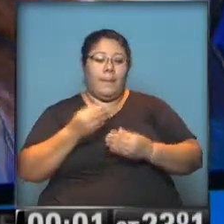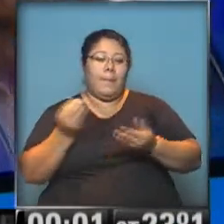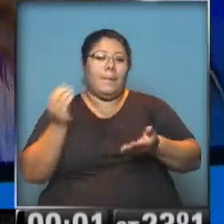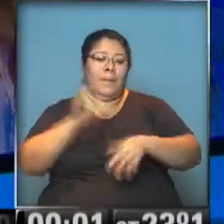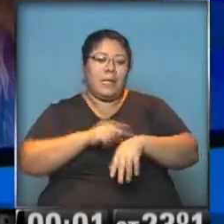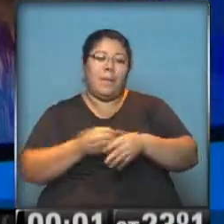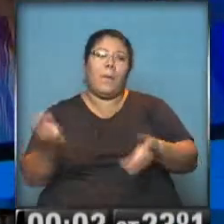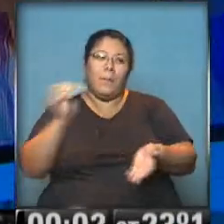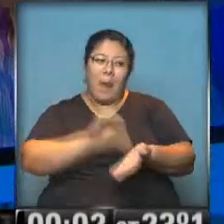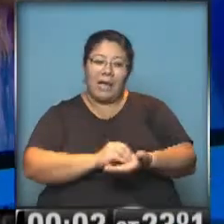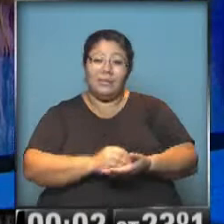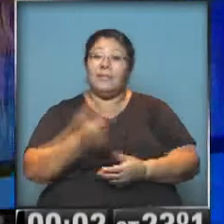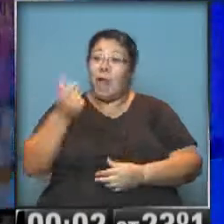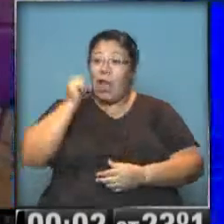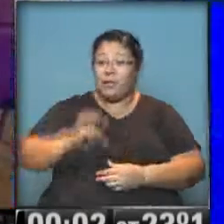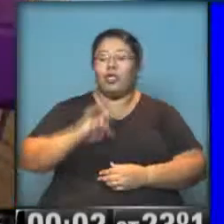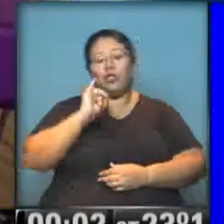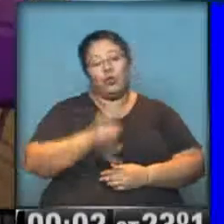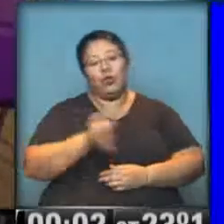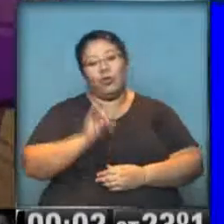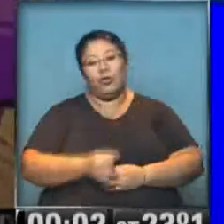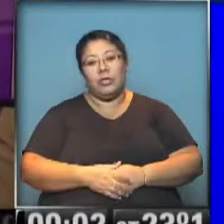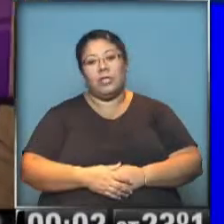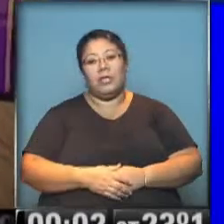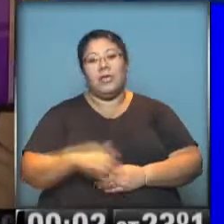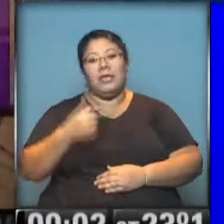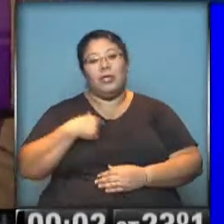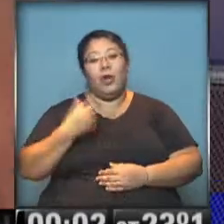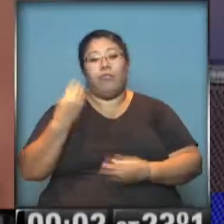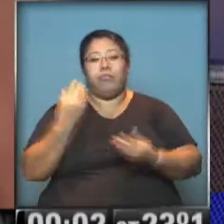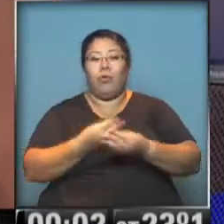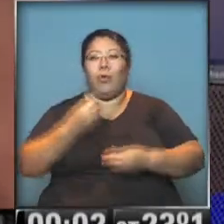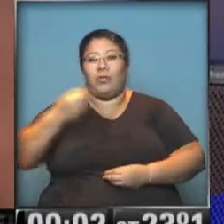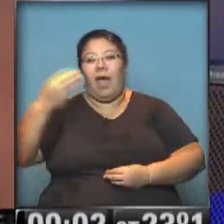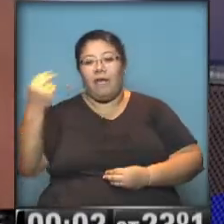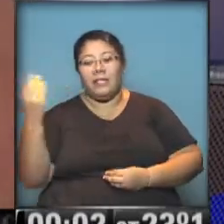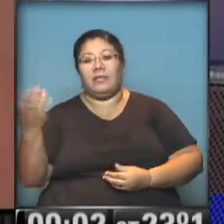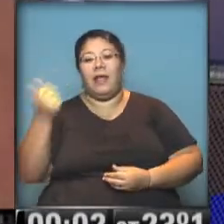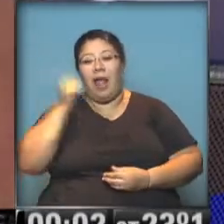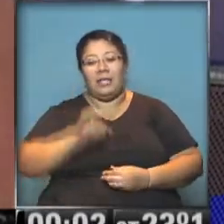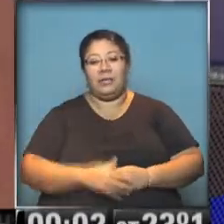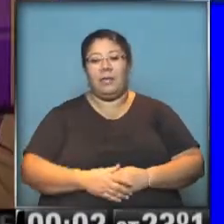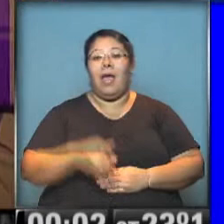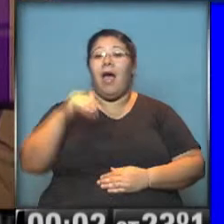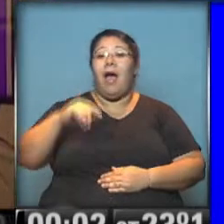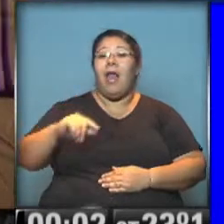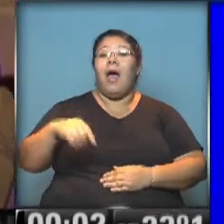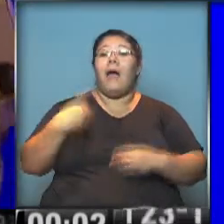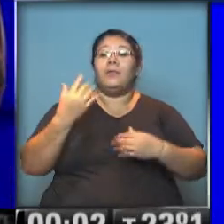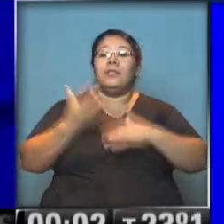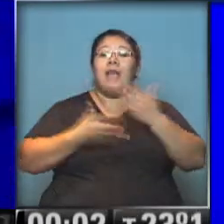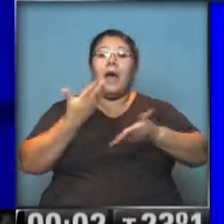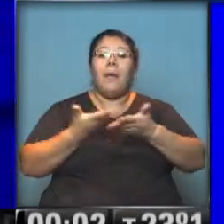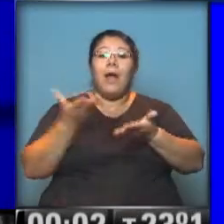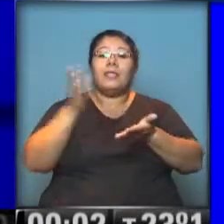sí. Pero se ha lesionado. Me ha lesionado. De esa manera. Tengo una historia de desgarro. Bueno, lo que le lleva mucho más es hablarnos de lo que vamos a tener para el próximo. Sí, vamos a hablar de